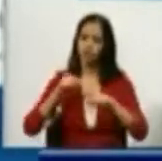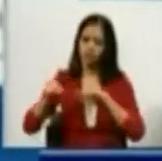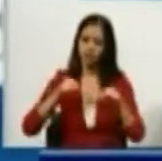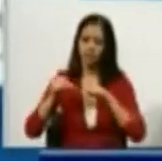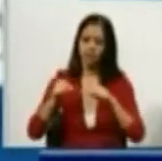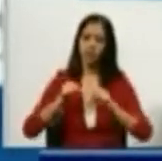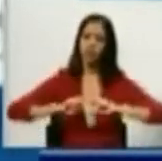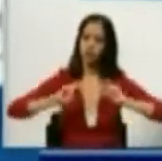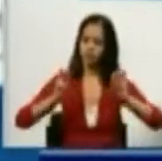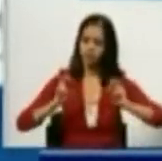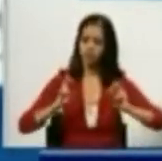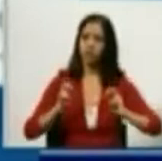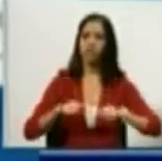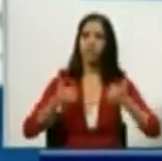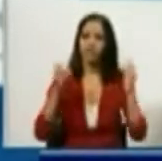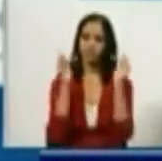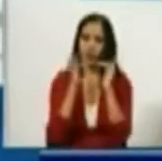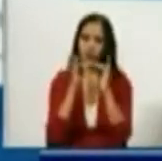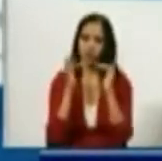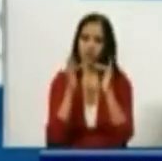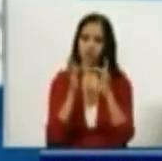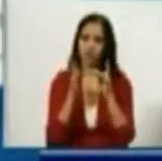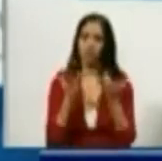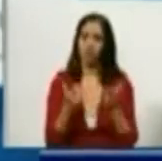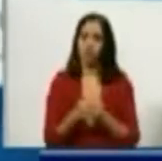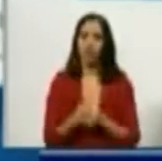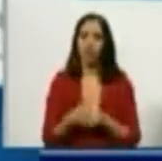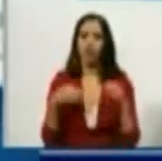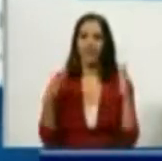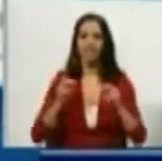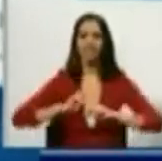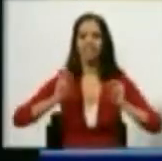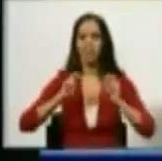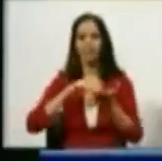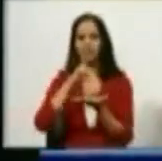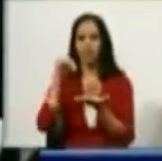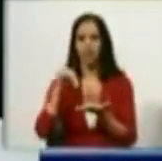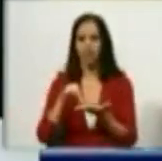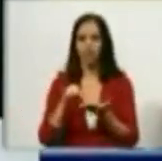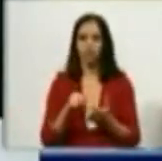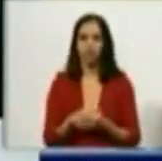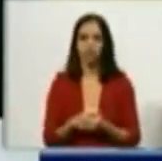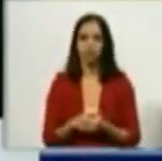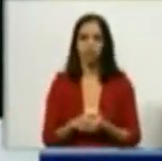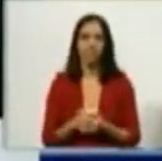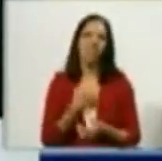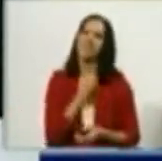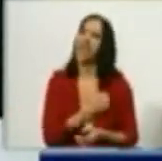y más conexión con los grandes temas nacionales y